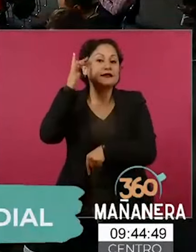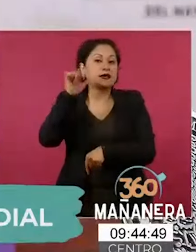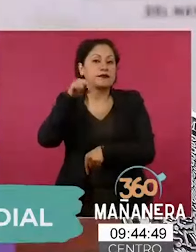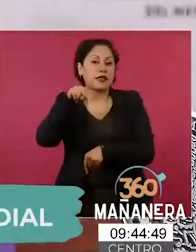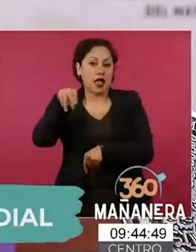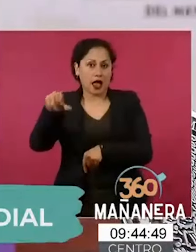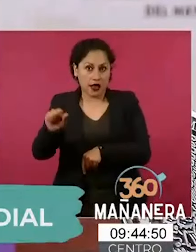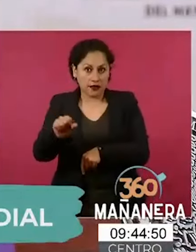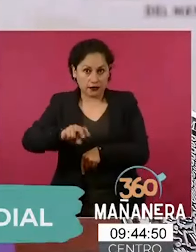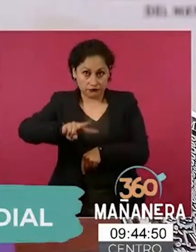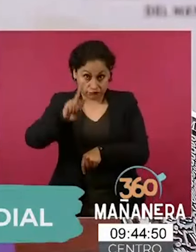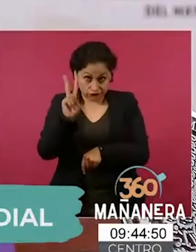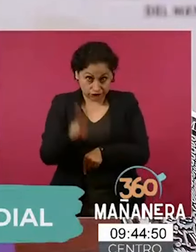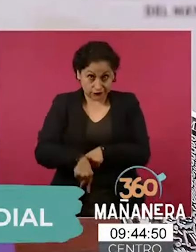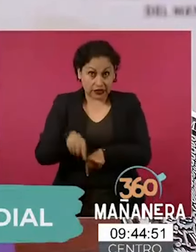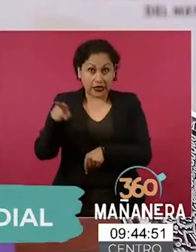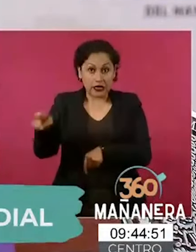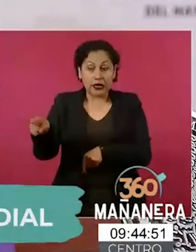camino